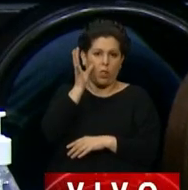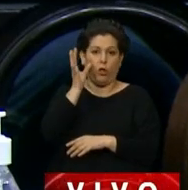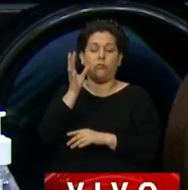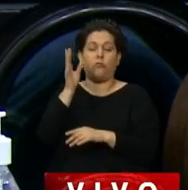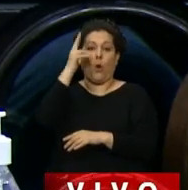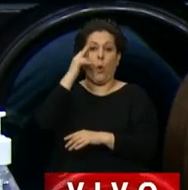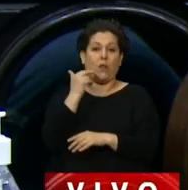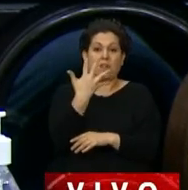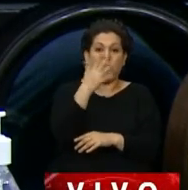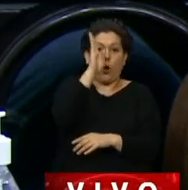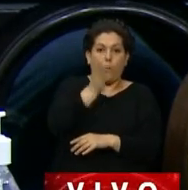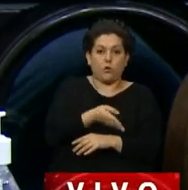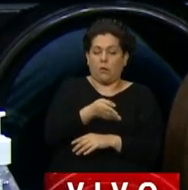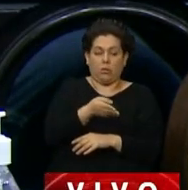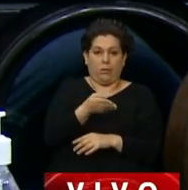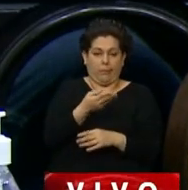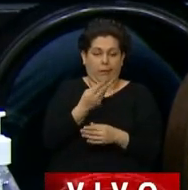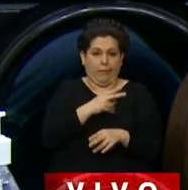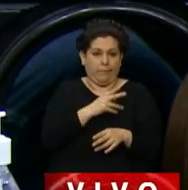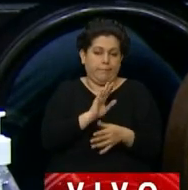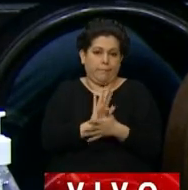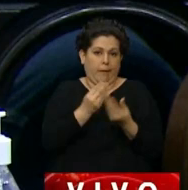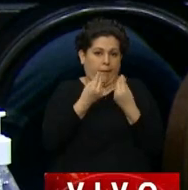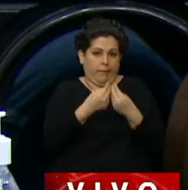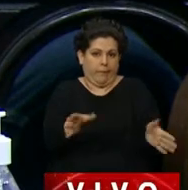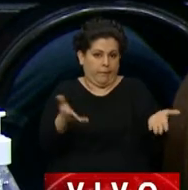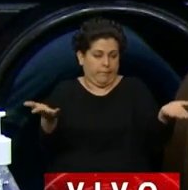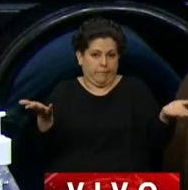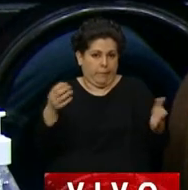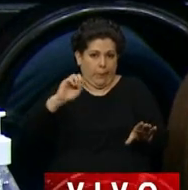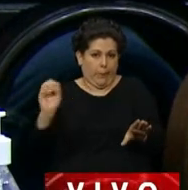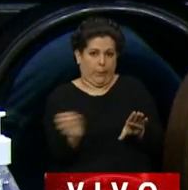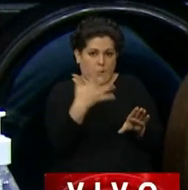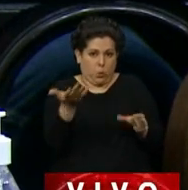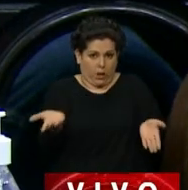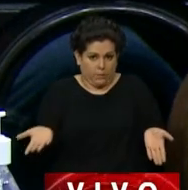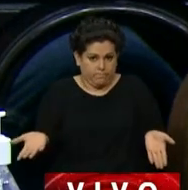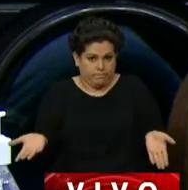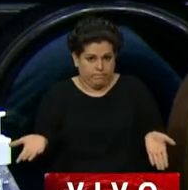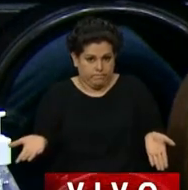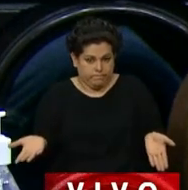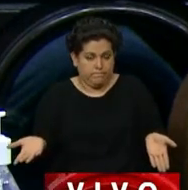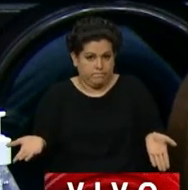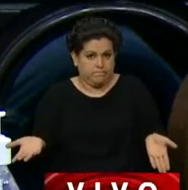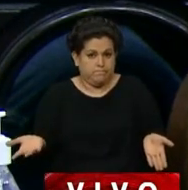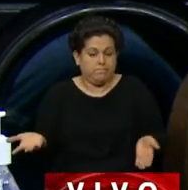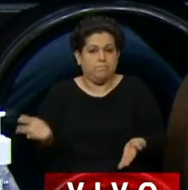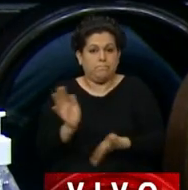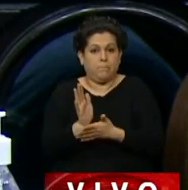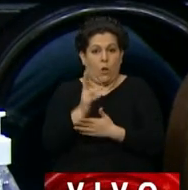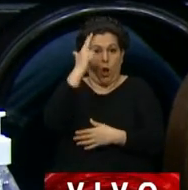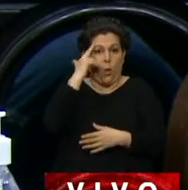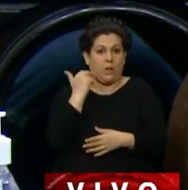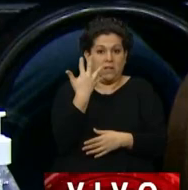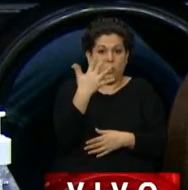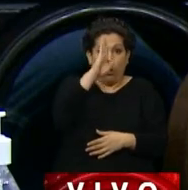95% de las boletas se desperdiciaron, terminaron en la basura. Lo que quiero graficar es que el